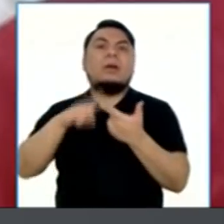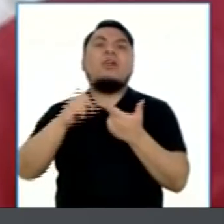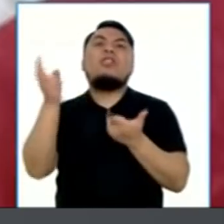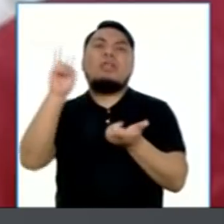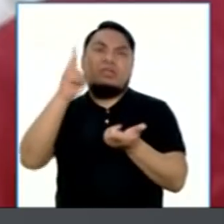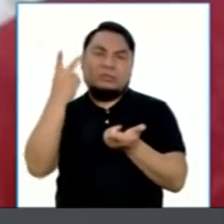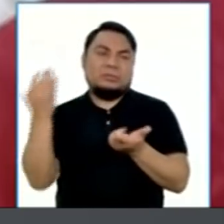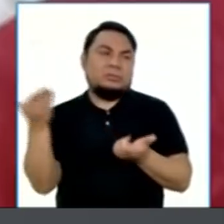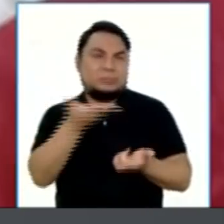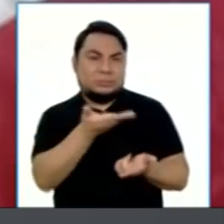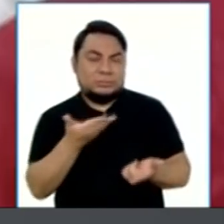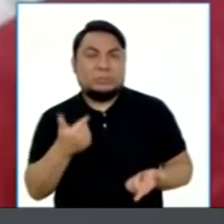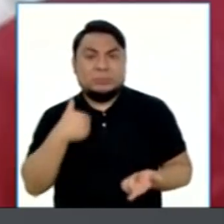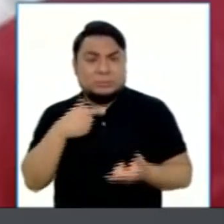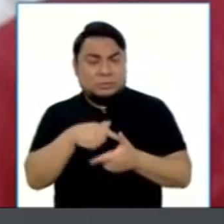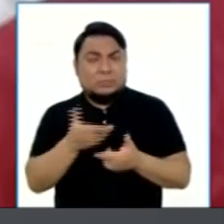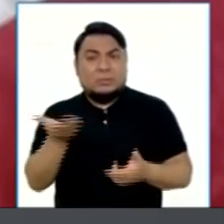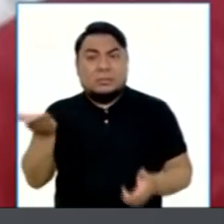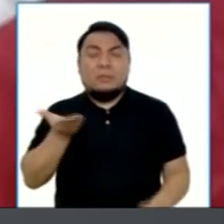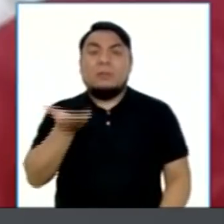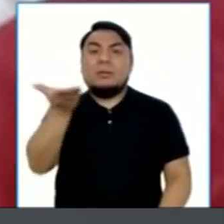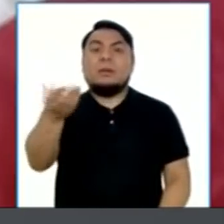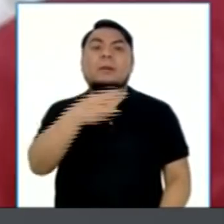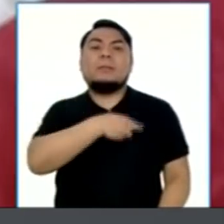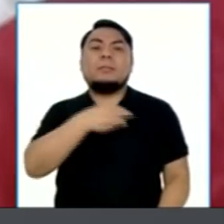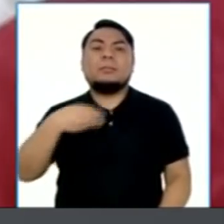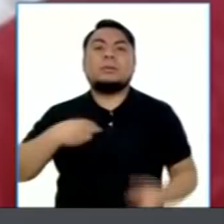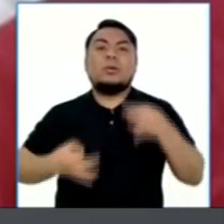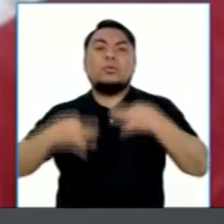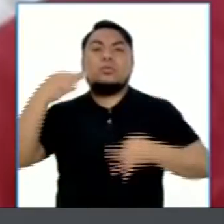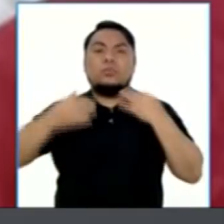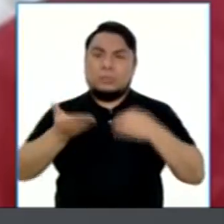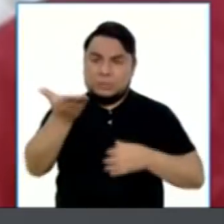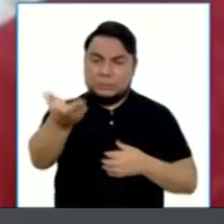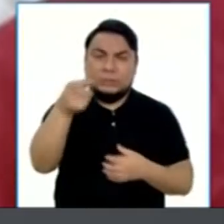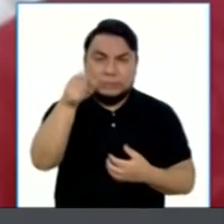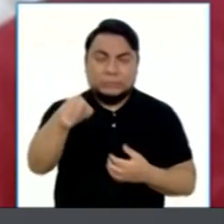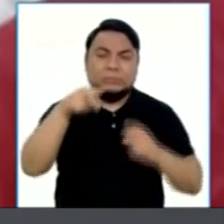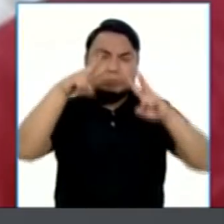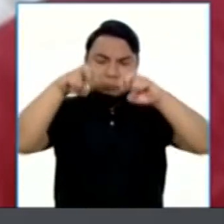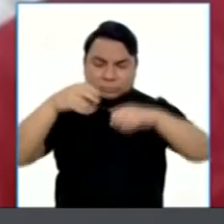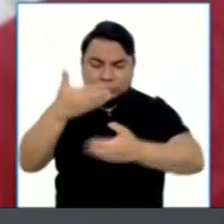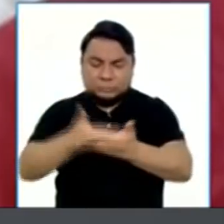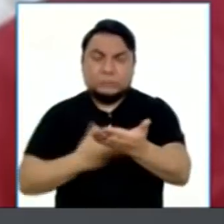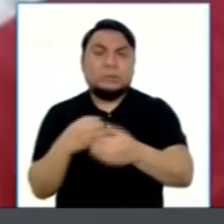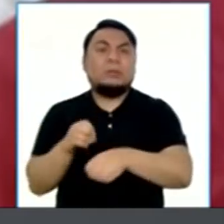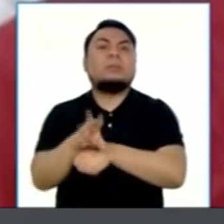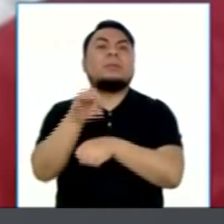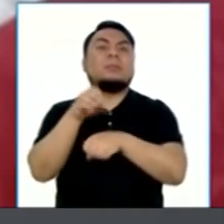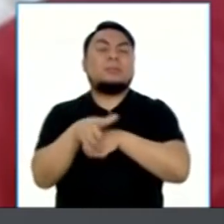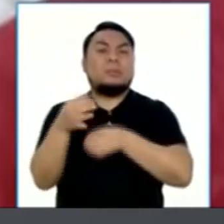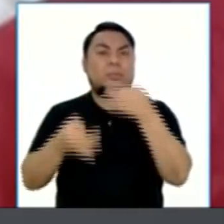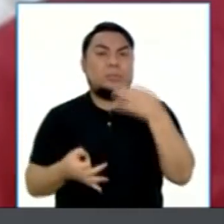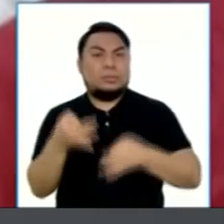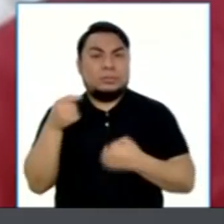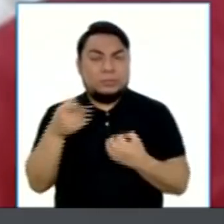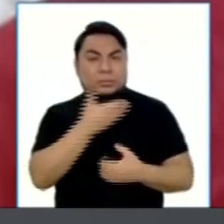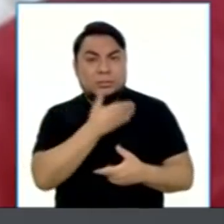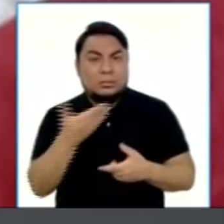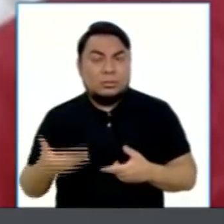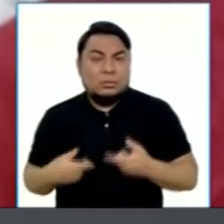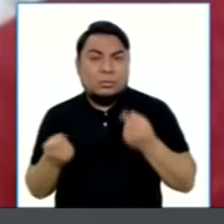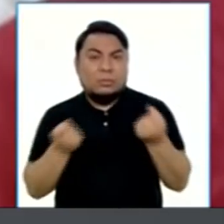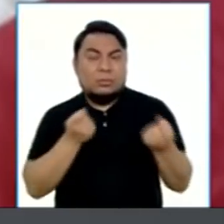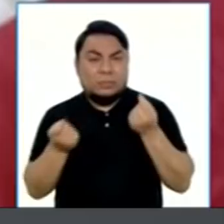Esa invitación yo la derivé al Ministerio de Justicia, quien analizó como asesor jurídico del